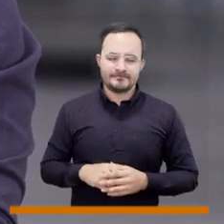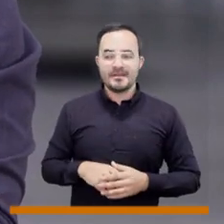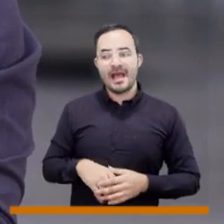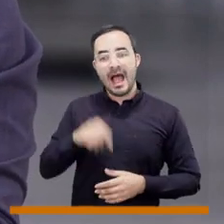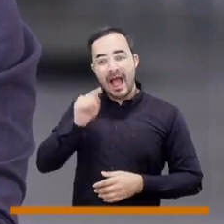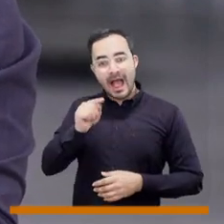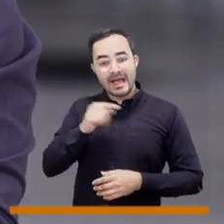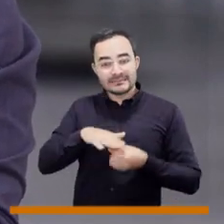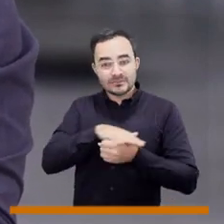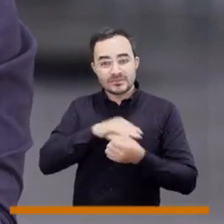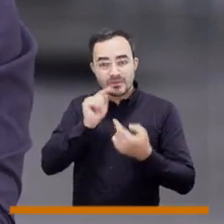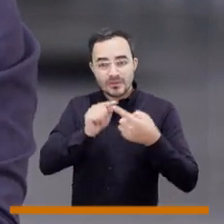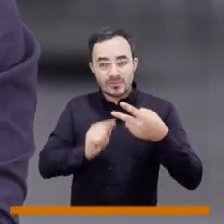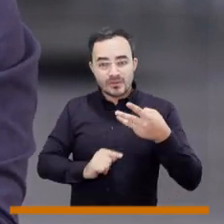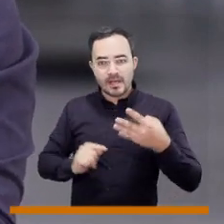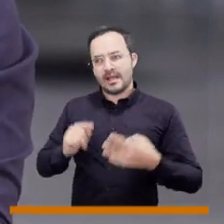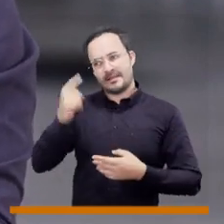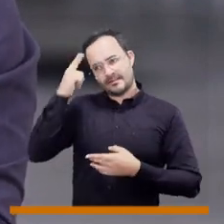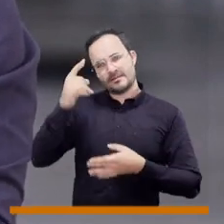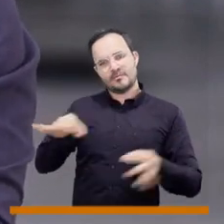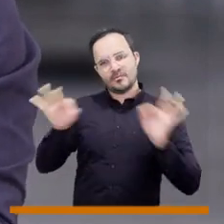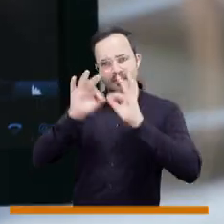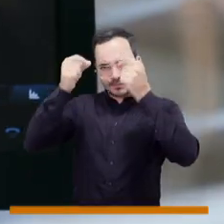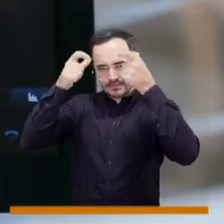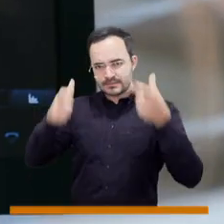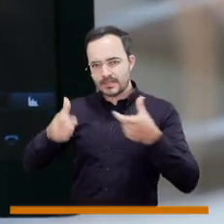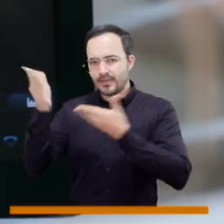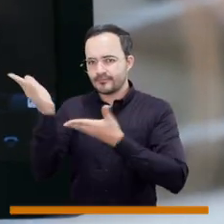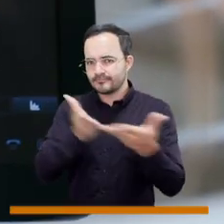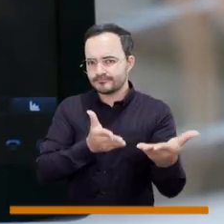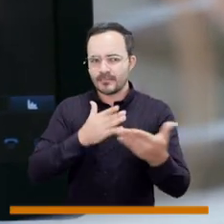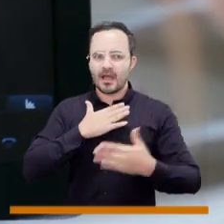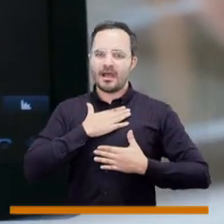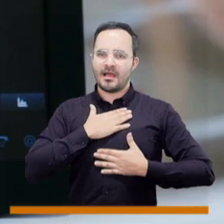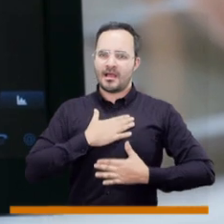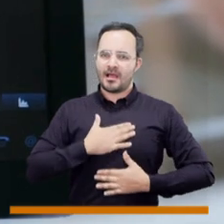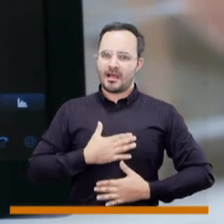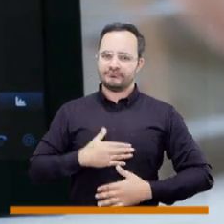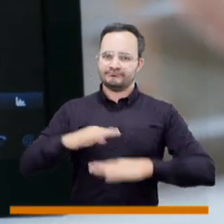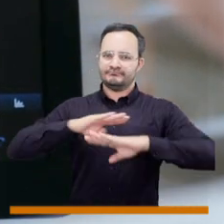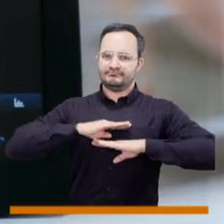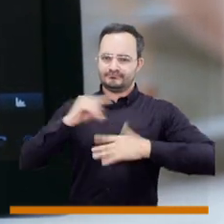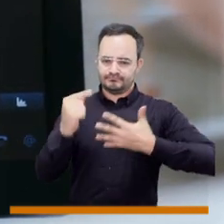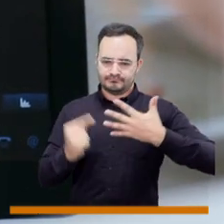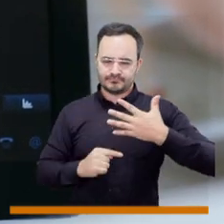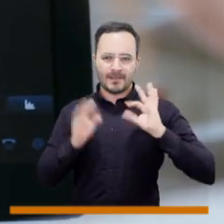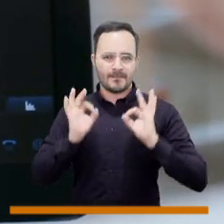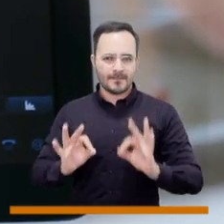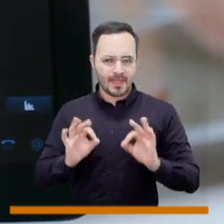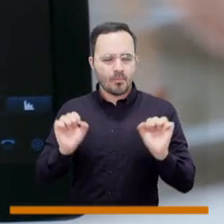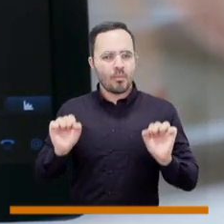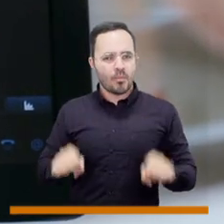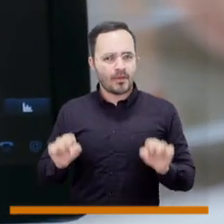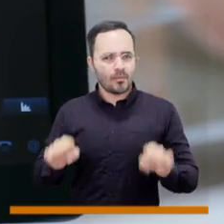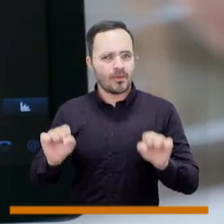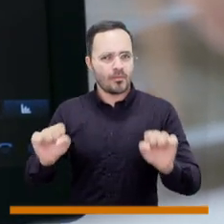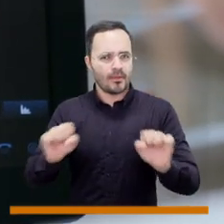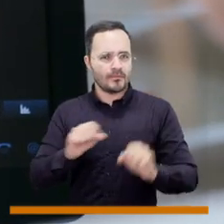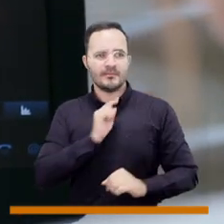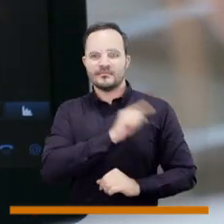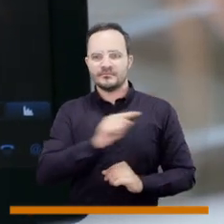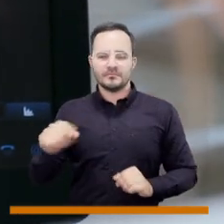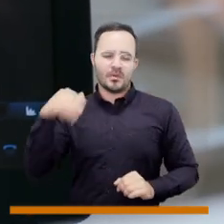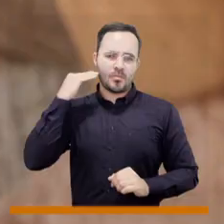pero ahí es donde yo creo que el Estado tiene que dar las garantías, tiene que dar las posibilidades de que estas